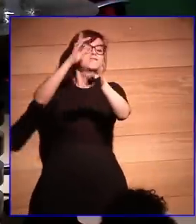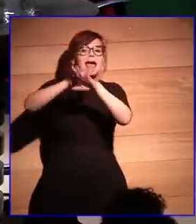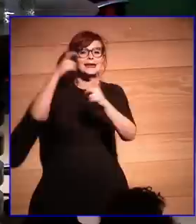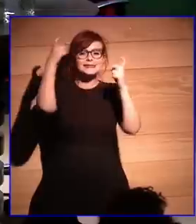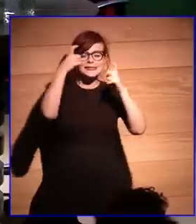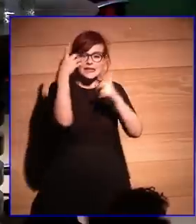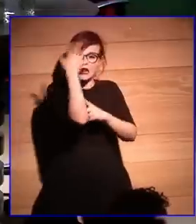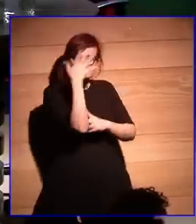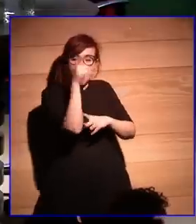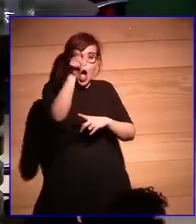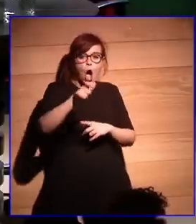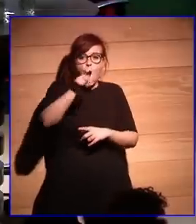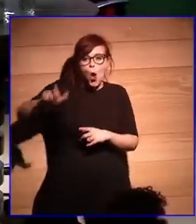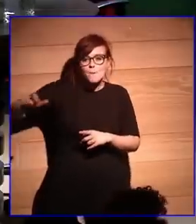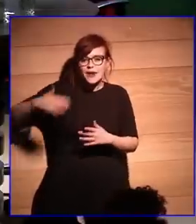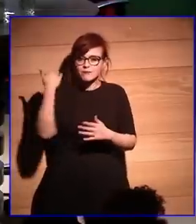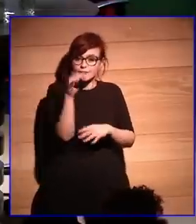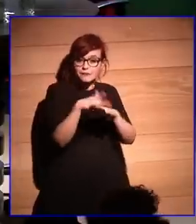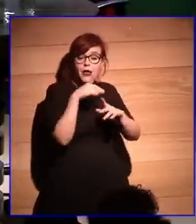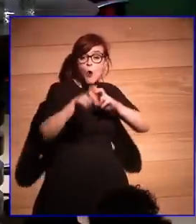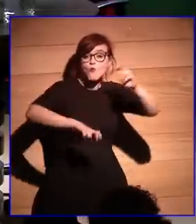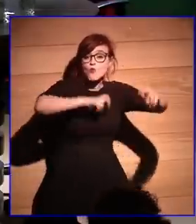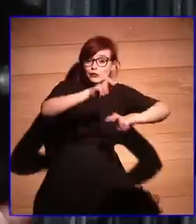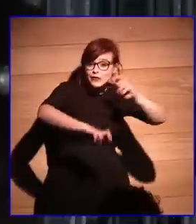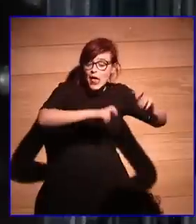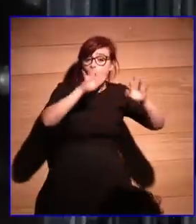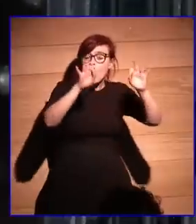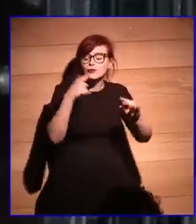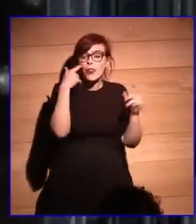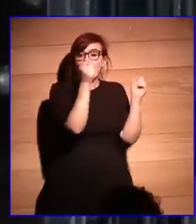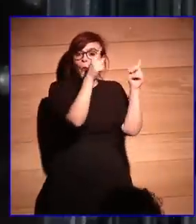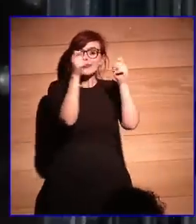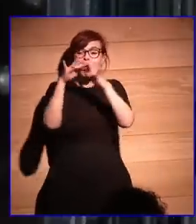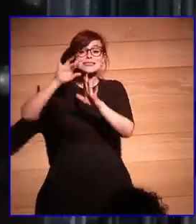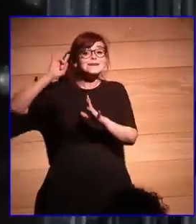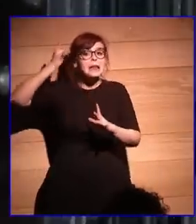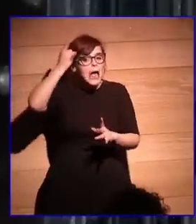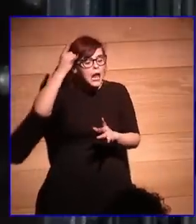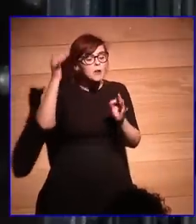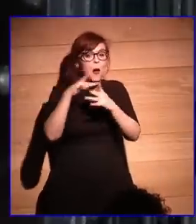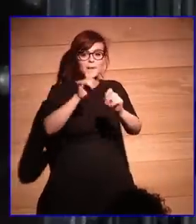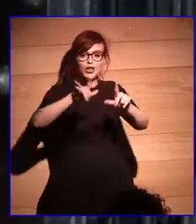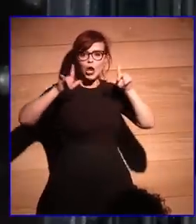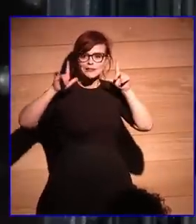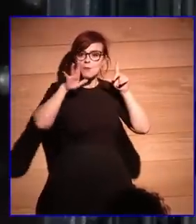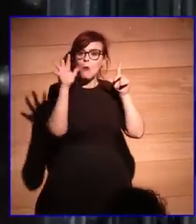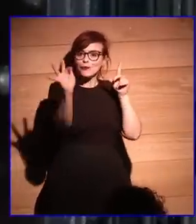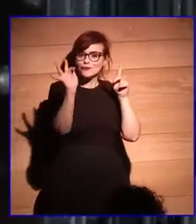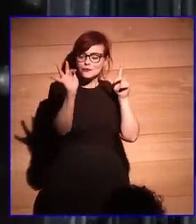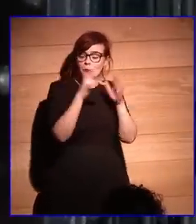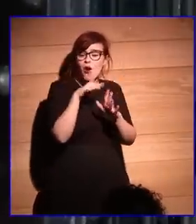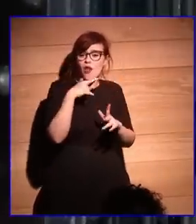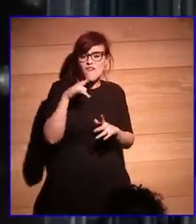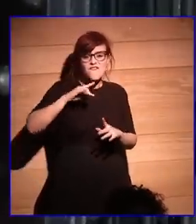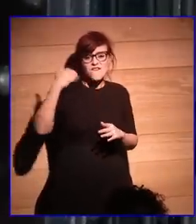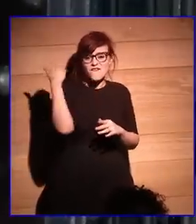sus criaturas, a los hombres. Y en ese camino, en esa búsqueda, de repente nos damos cuenta de que Satán es el protagonista y que es un personaje positivo, que el auténtico